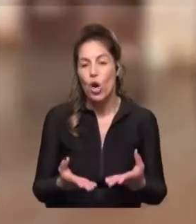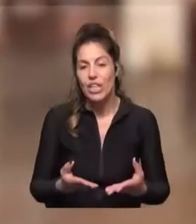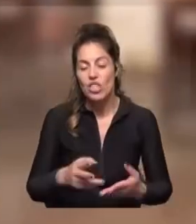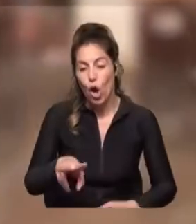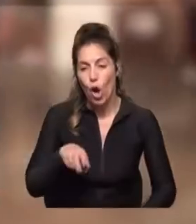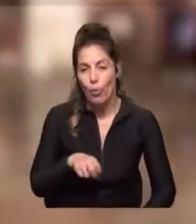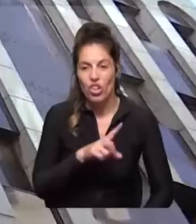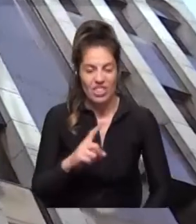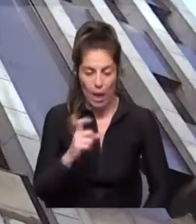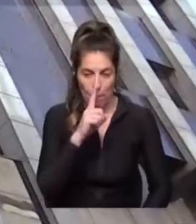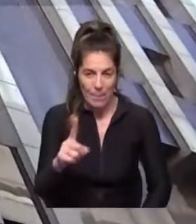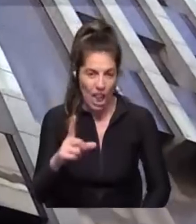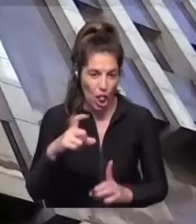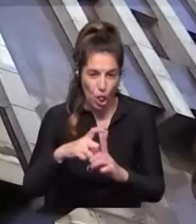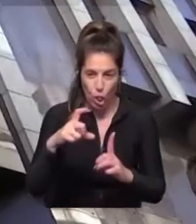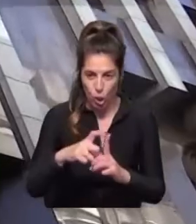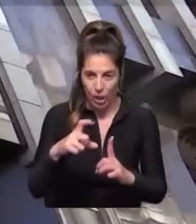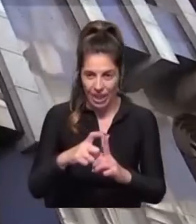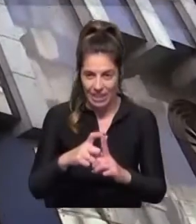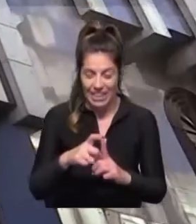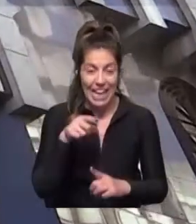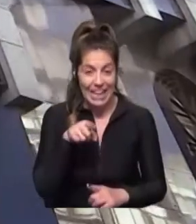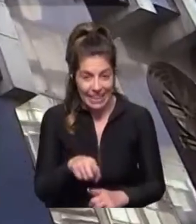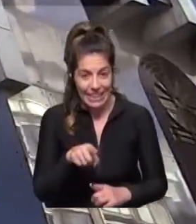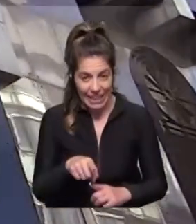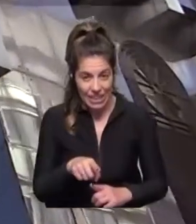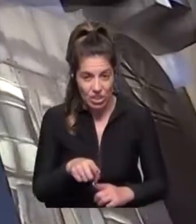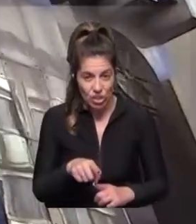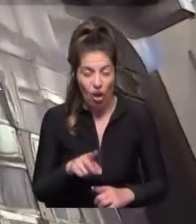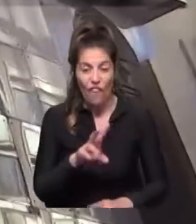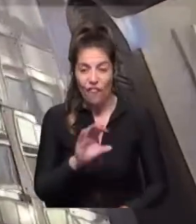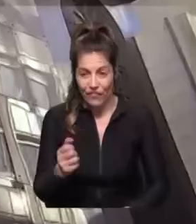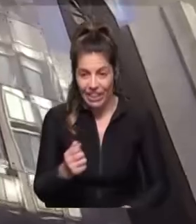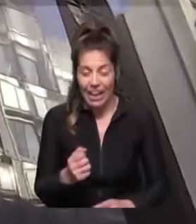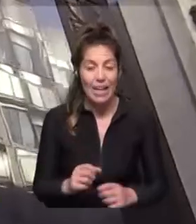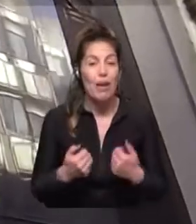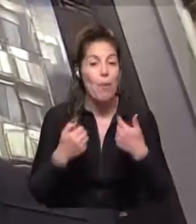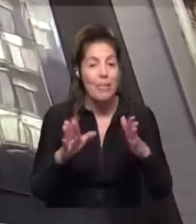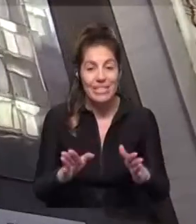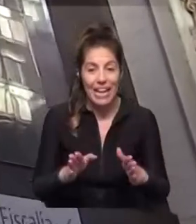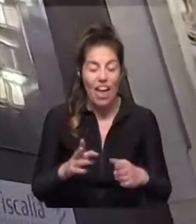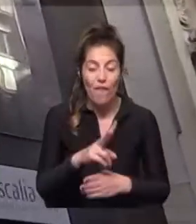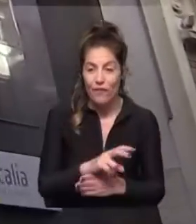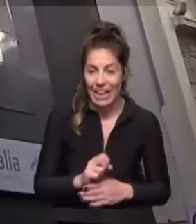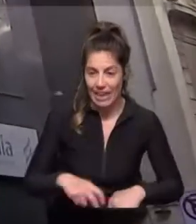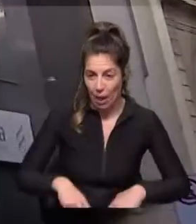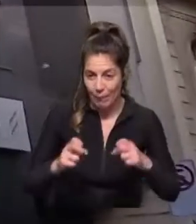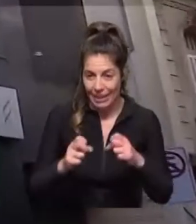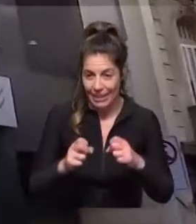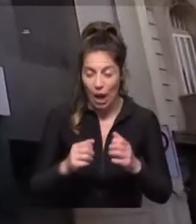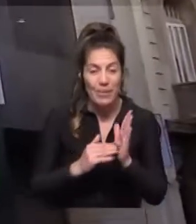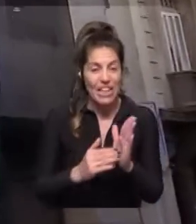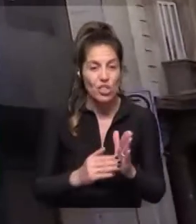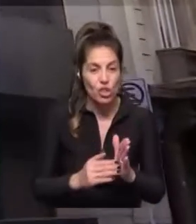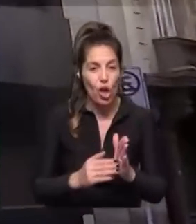cobró unos $100,000 según informó el diario El País en ese sentido el caso González Vica sería la punta de la trama la fiscalía Investiga la presentación de